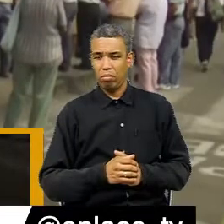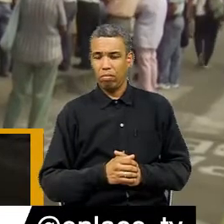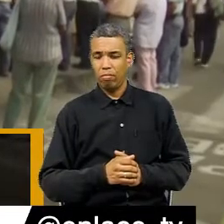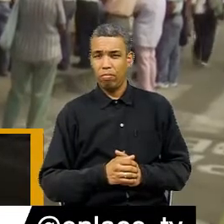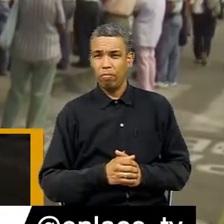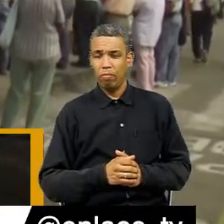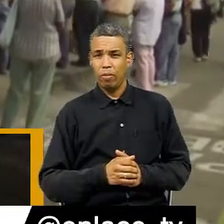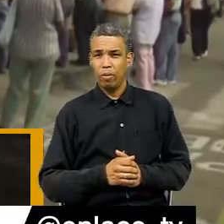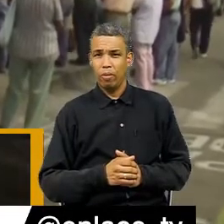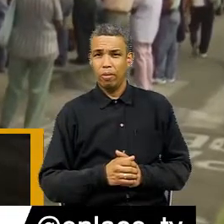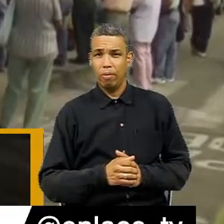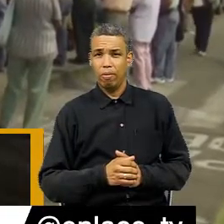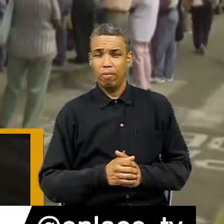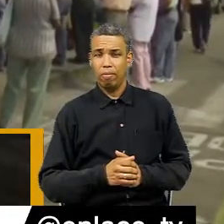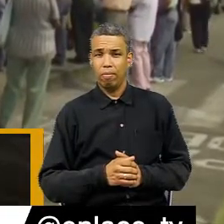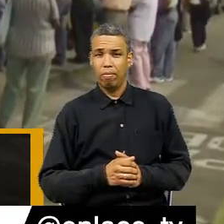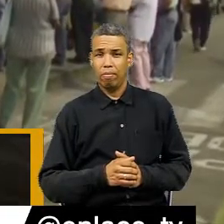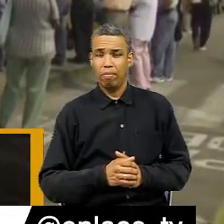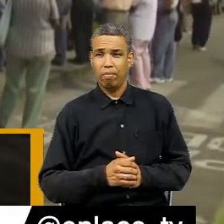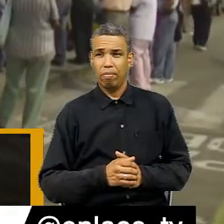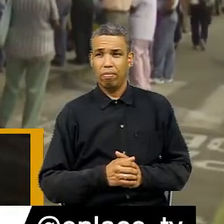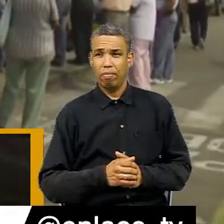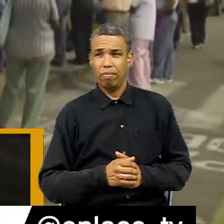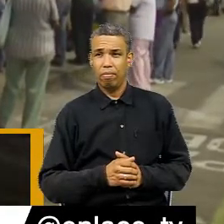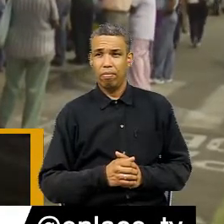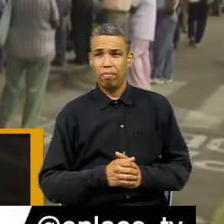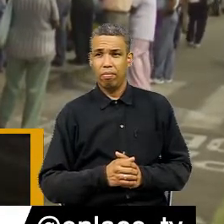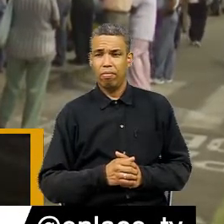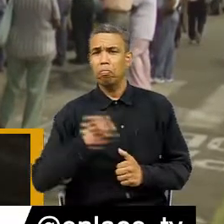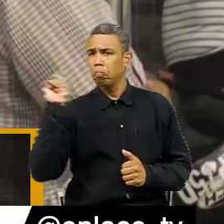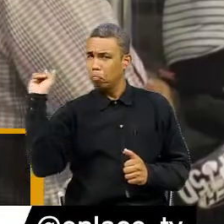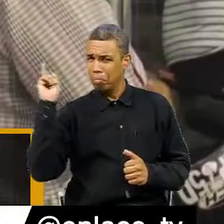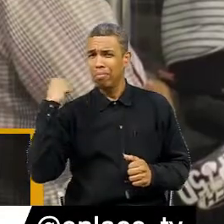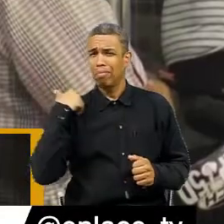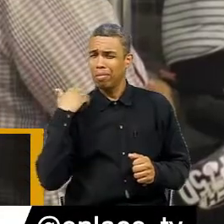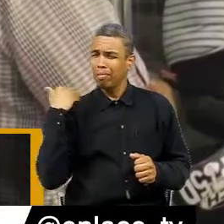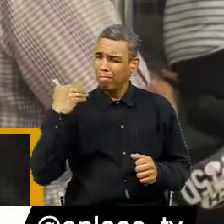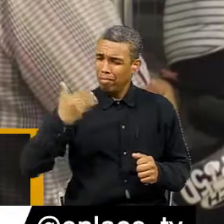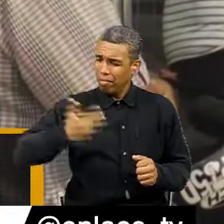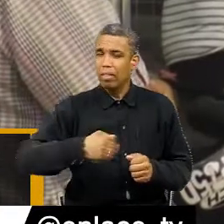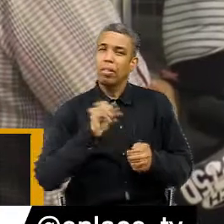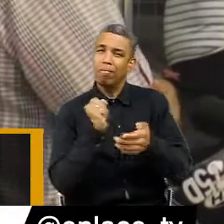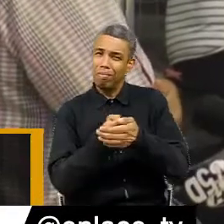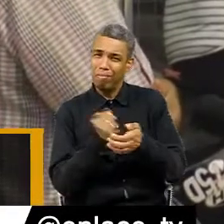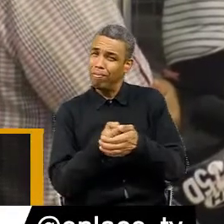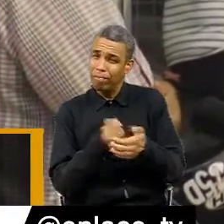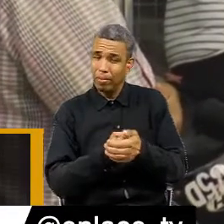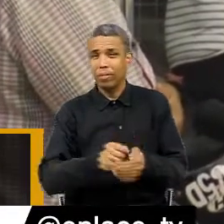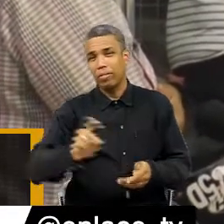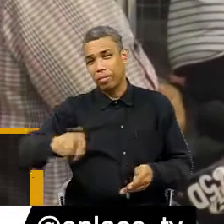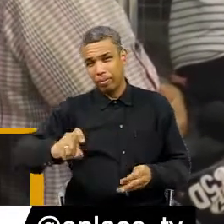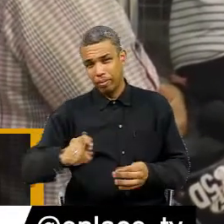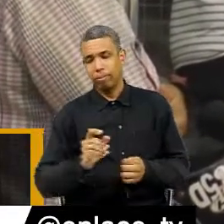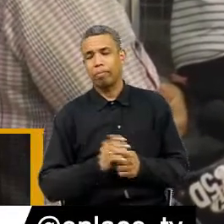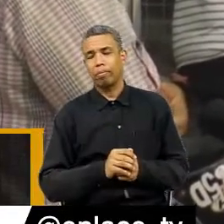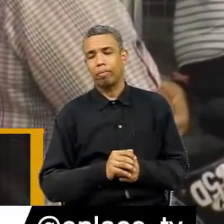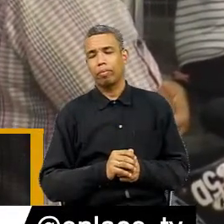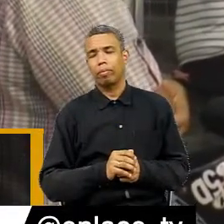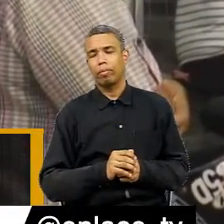preventivo. Es algo no nuevo para la organización sindical, nosotros venimos insistiendo en este momento pues en la necesidad de hacerlo, pero